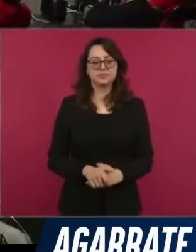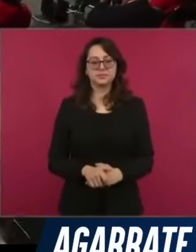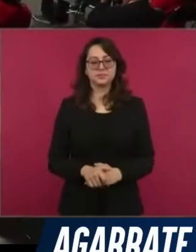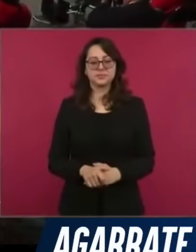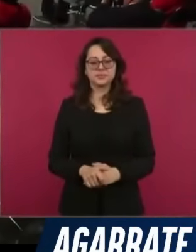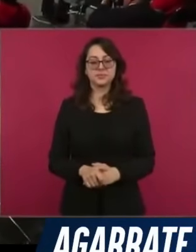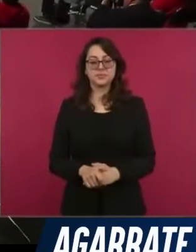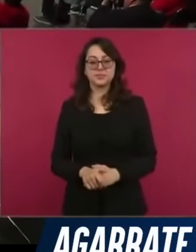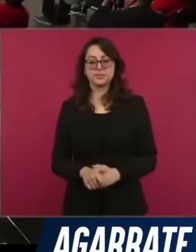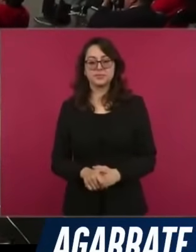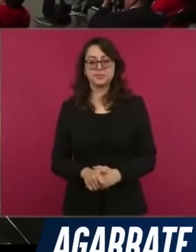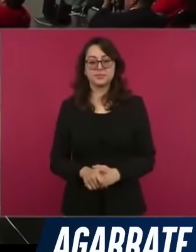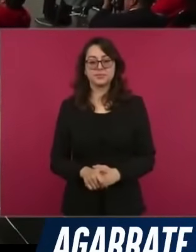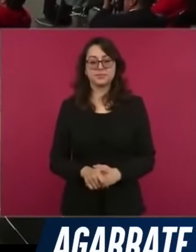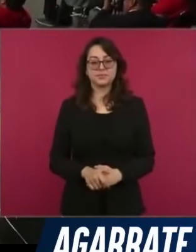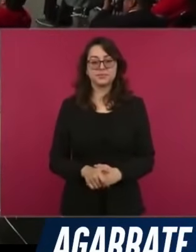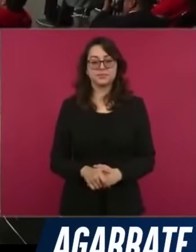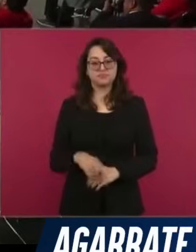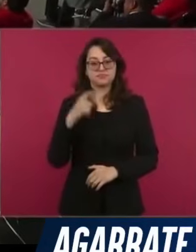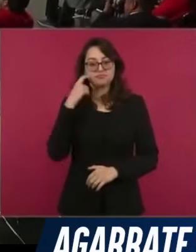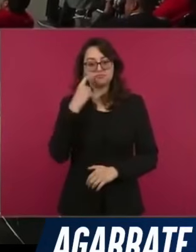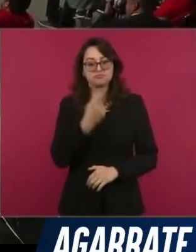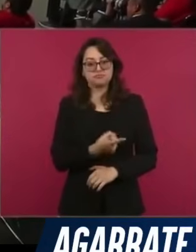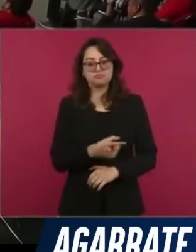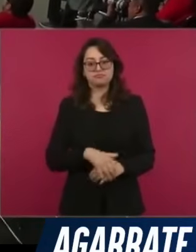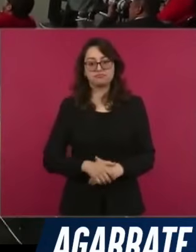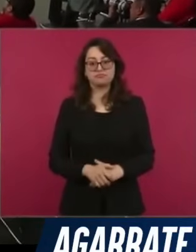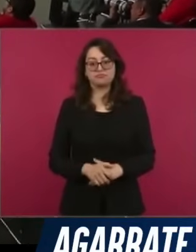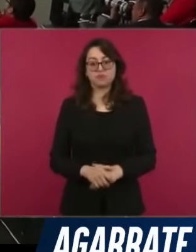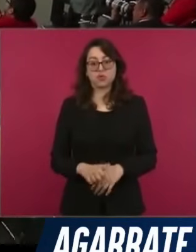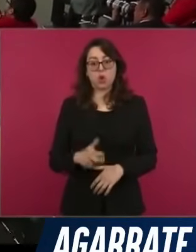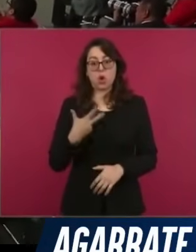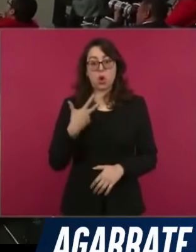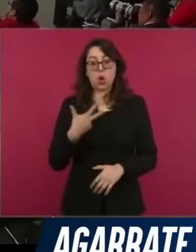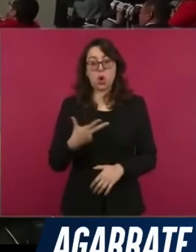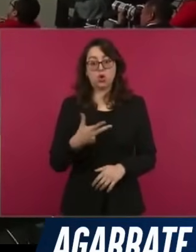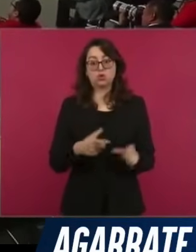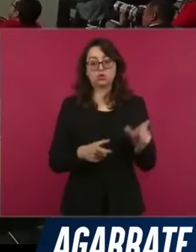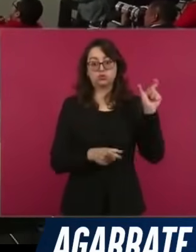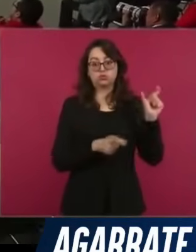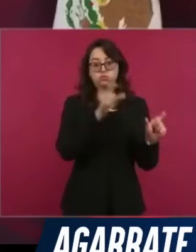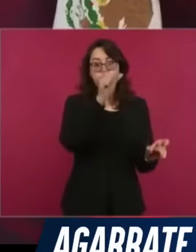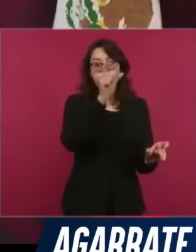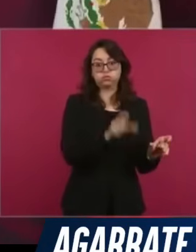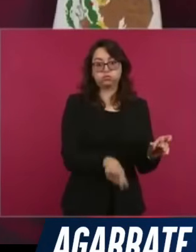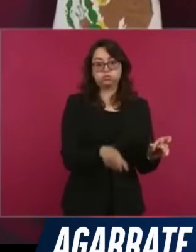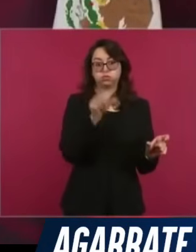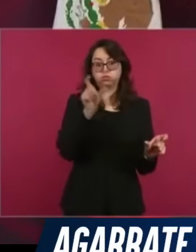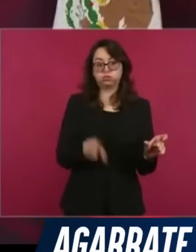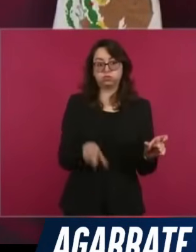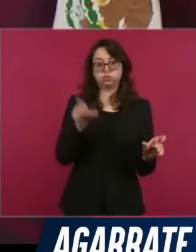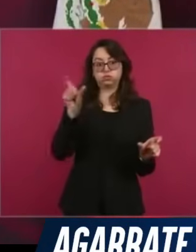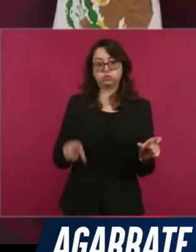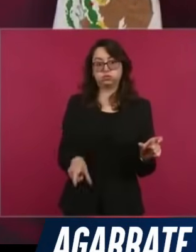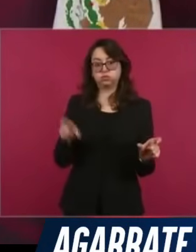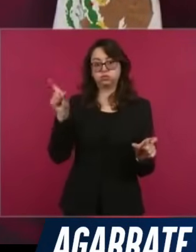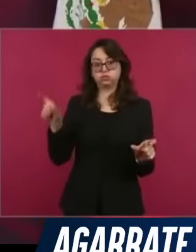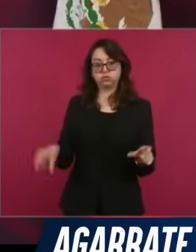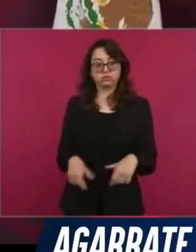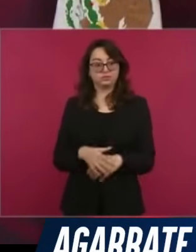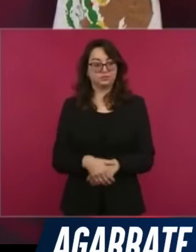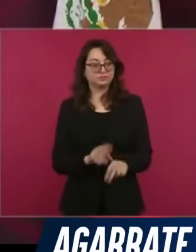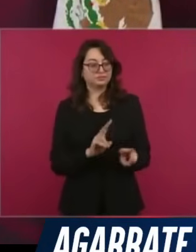Ay, miren, las 8. ¿Qué diferencia hay entre